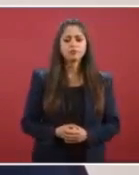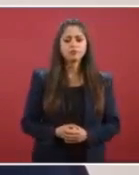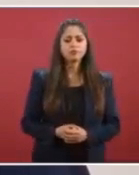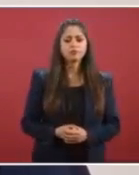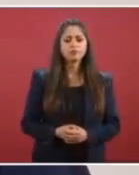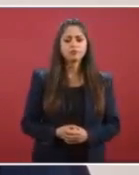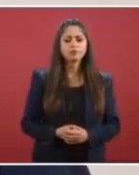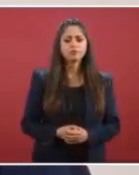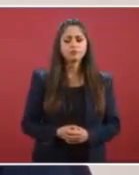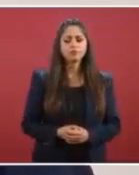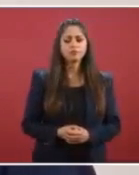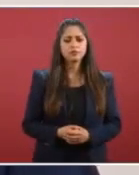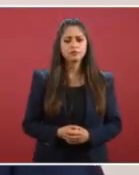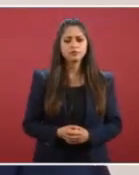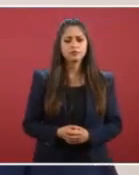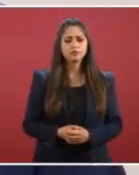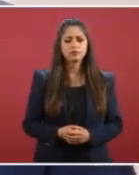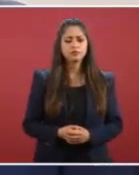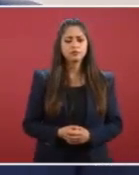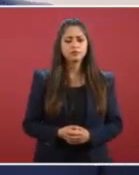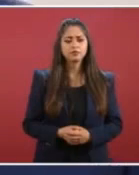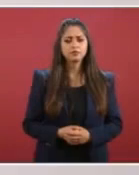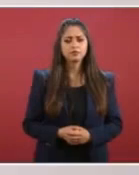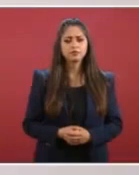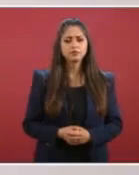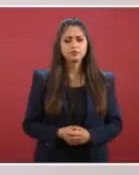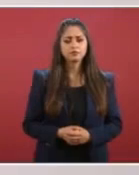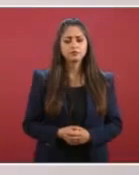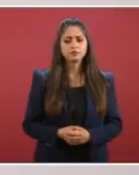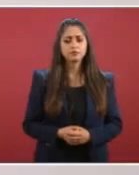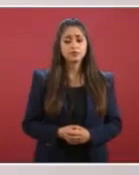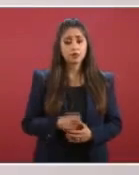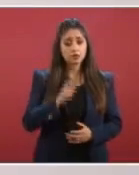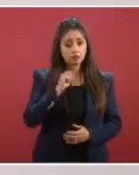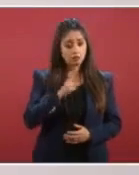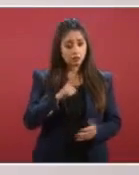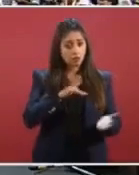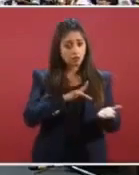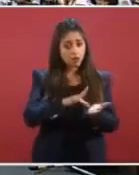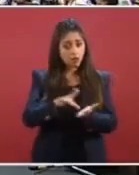el apoyo también que se recibe de organizaciones civiles,